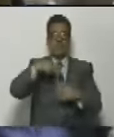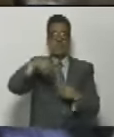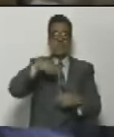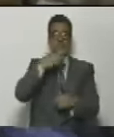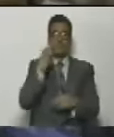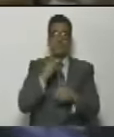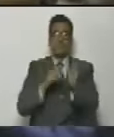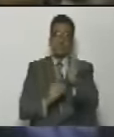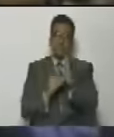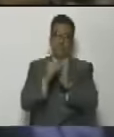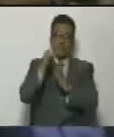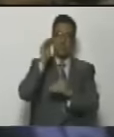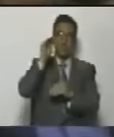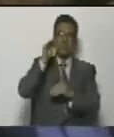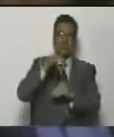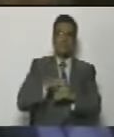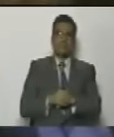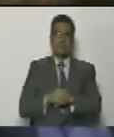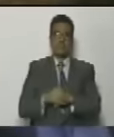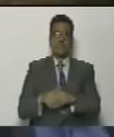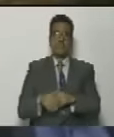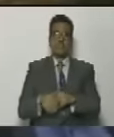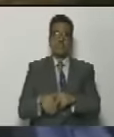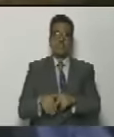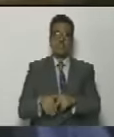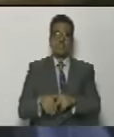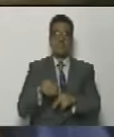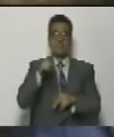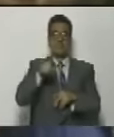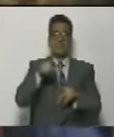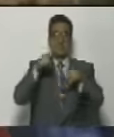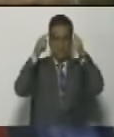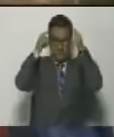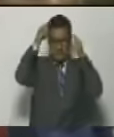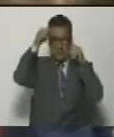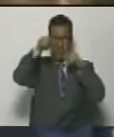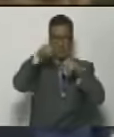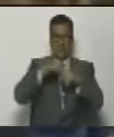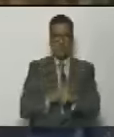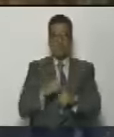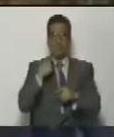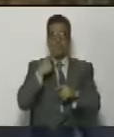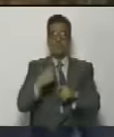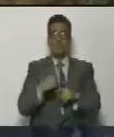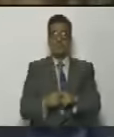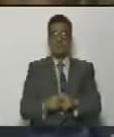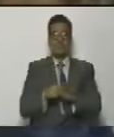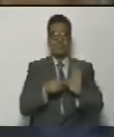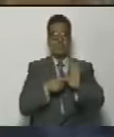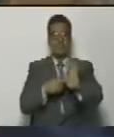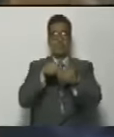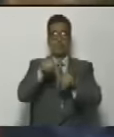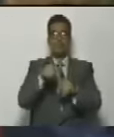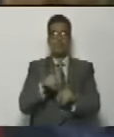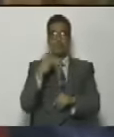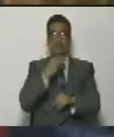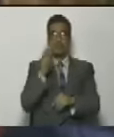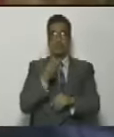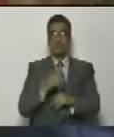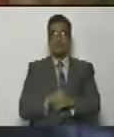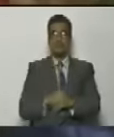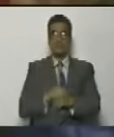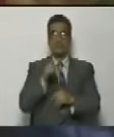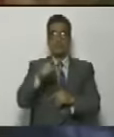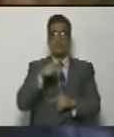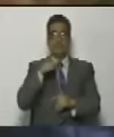que crece hacia el futuro, fue el comandante Chávez quien le dio ese protagonismo a la juventud. Y